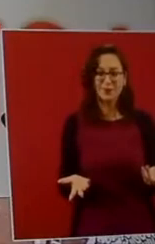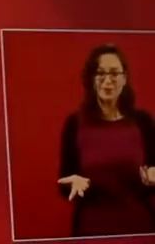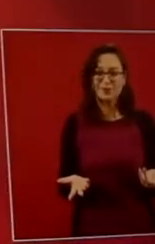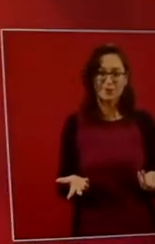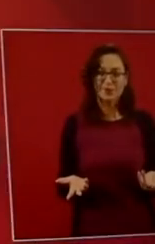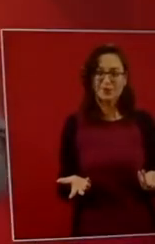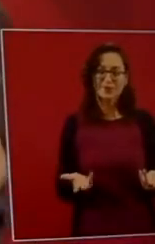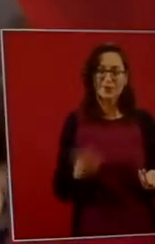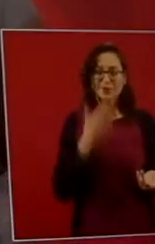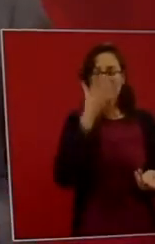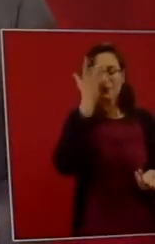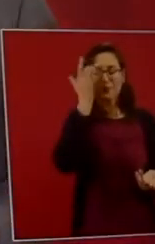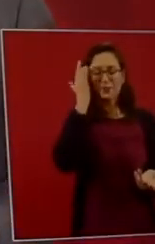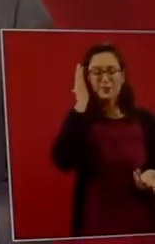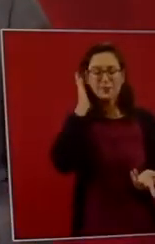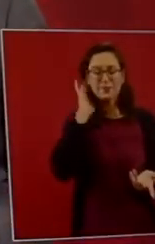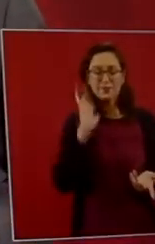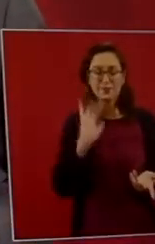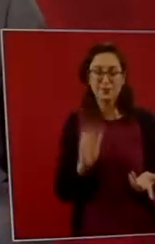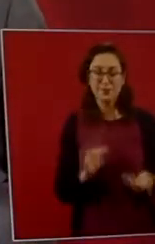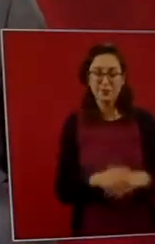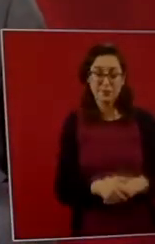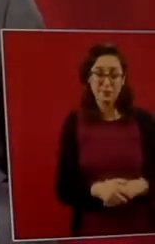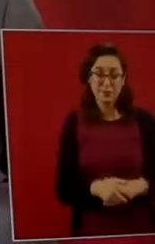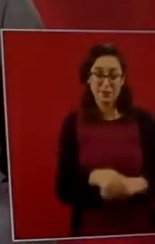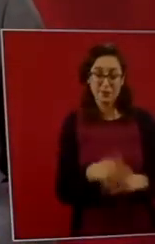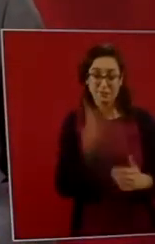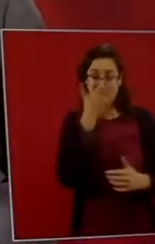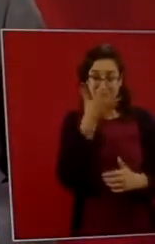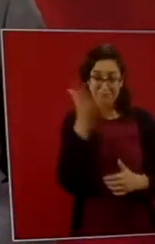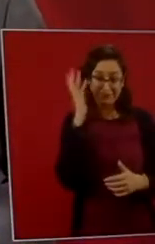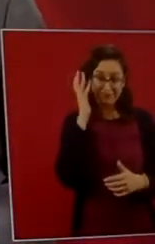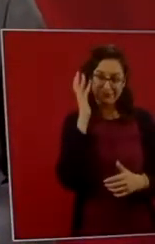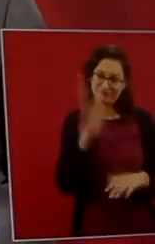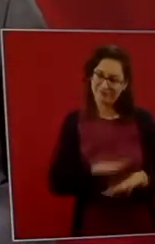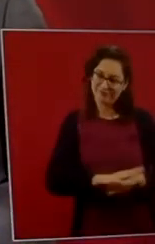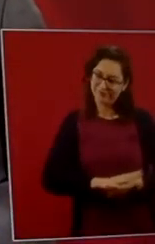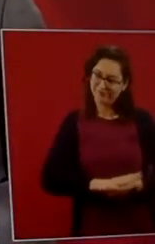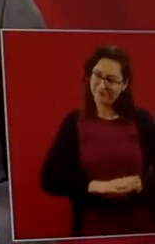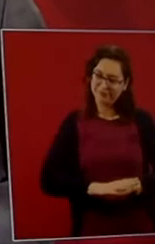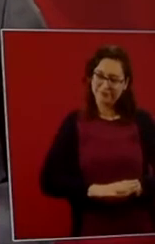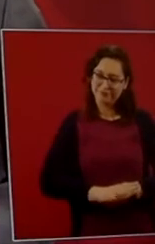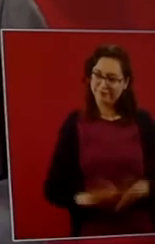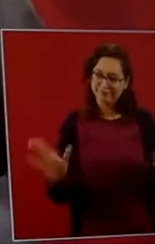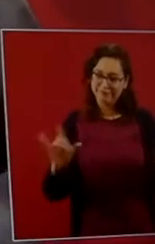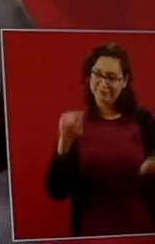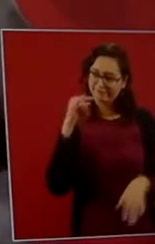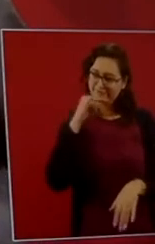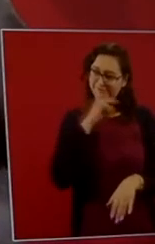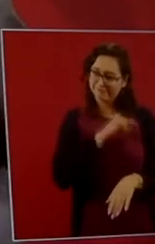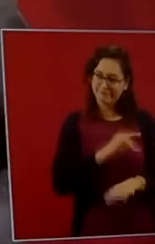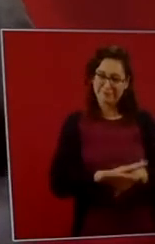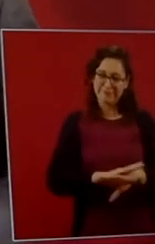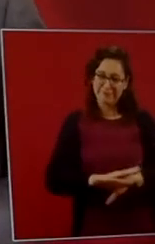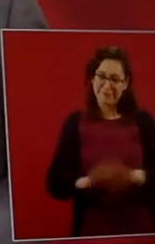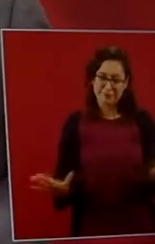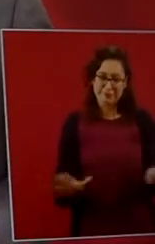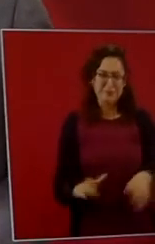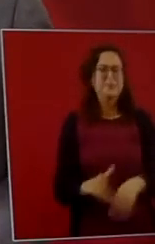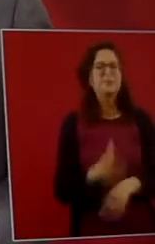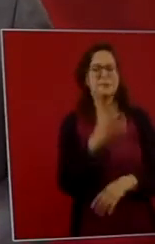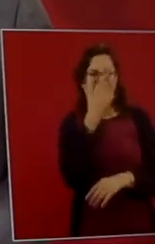capacidad, tanto por el Ministerio Público como por el defensor, ya que el defensor también, estas etapas son